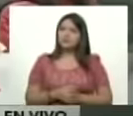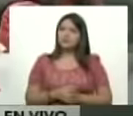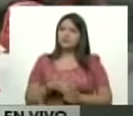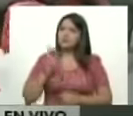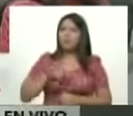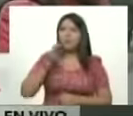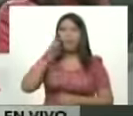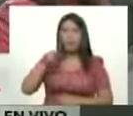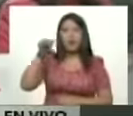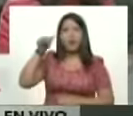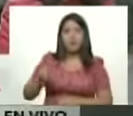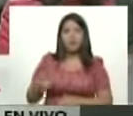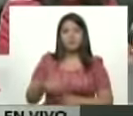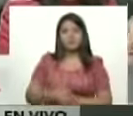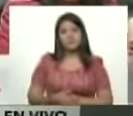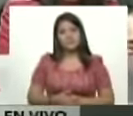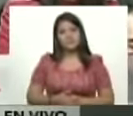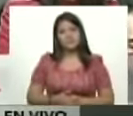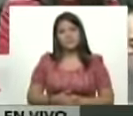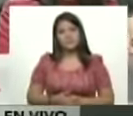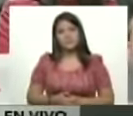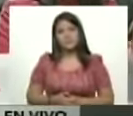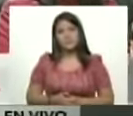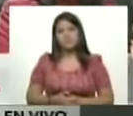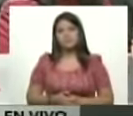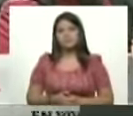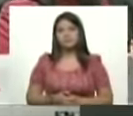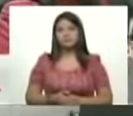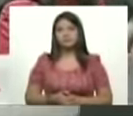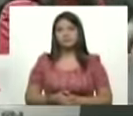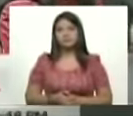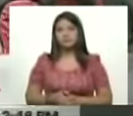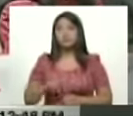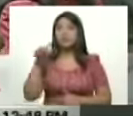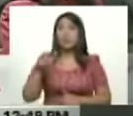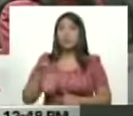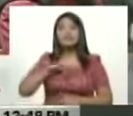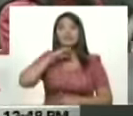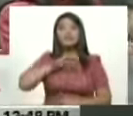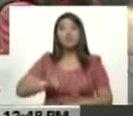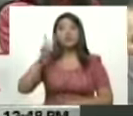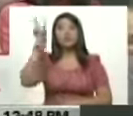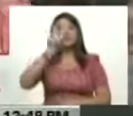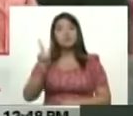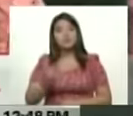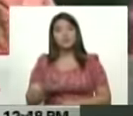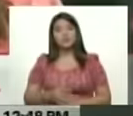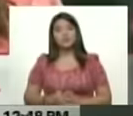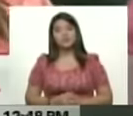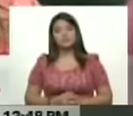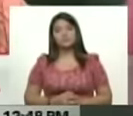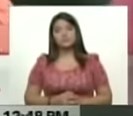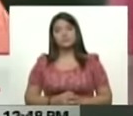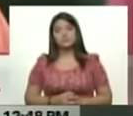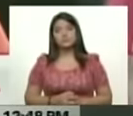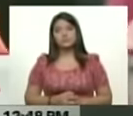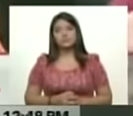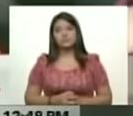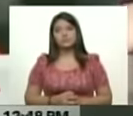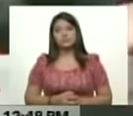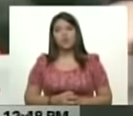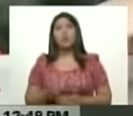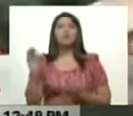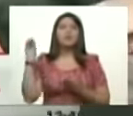presenciar nosotros el día de hoy aquí. El día de hoy, la historia de Venezuela, compatriotas, echa para atrás